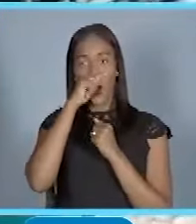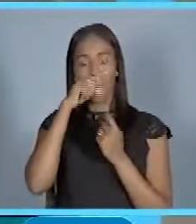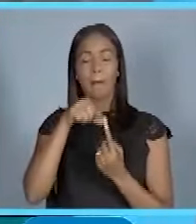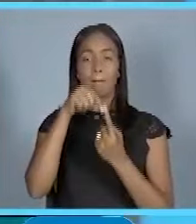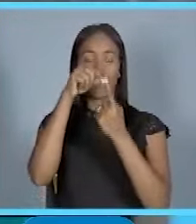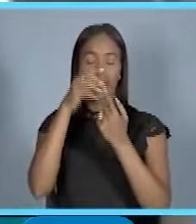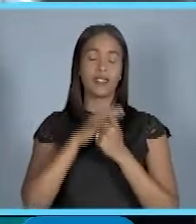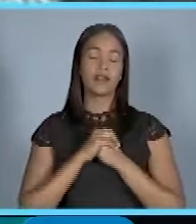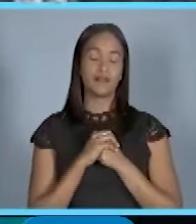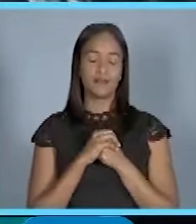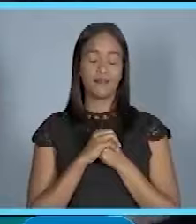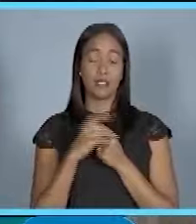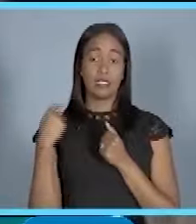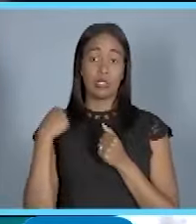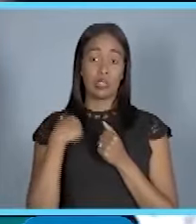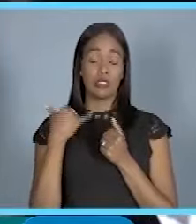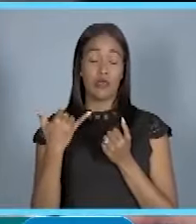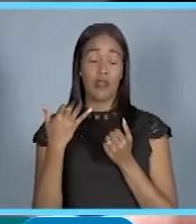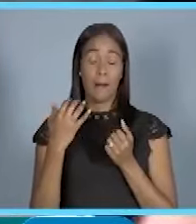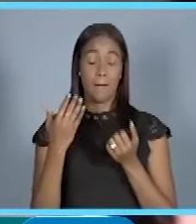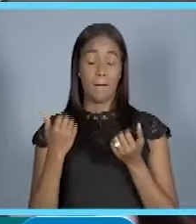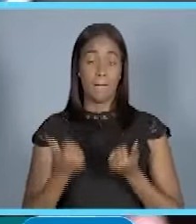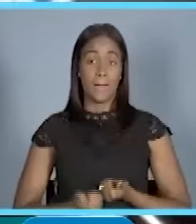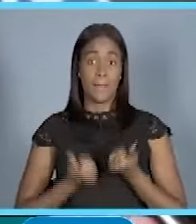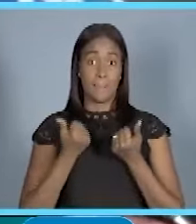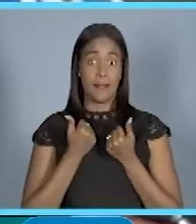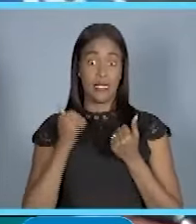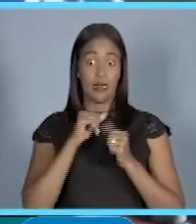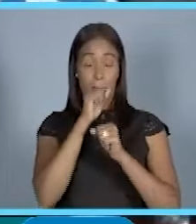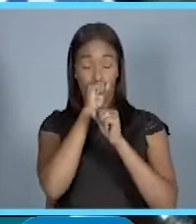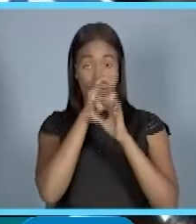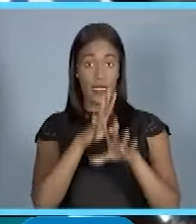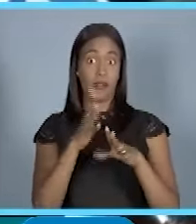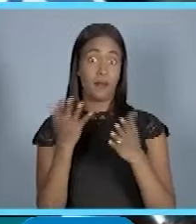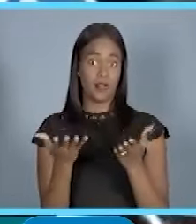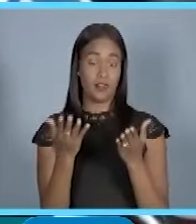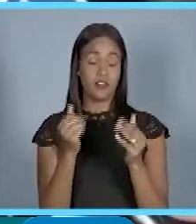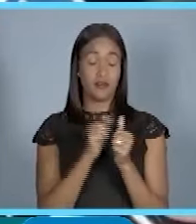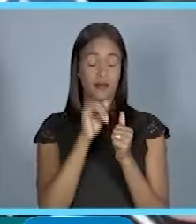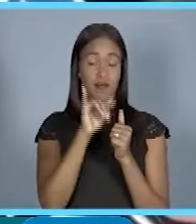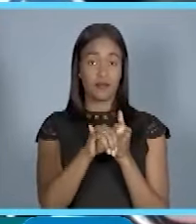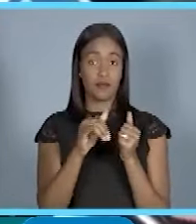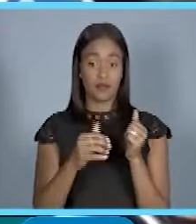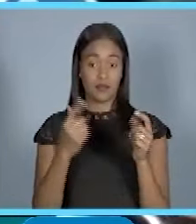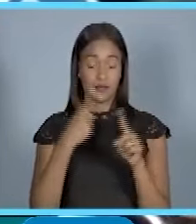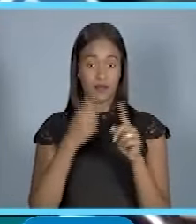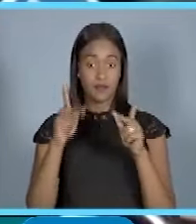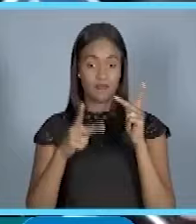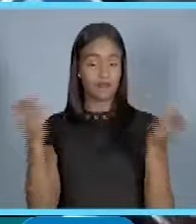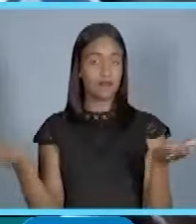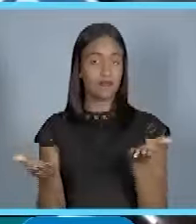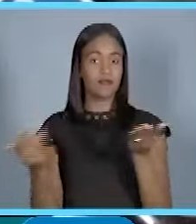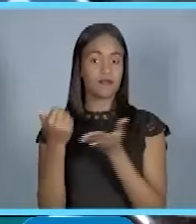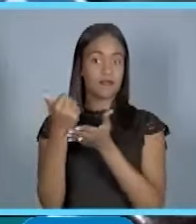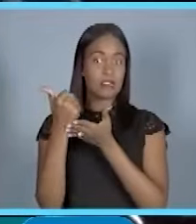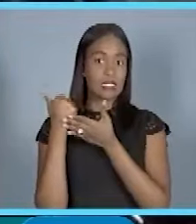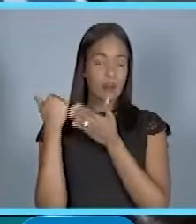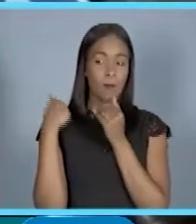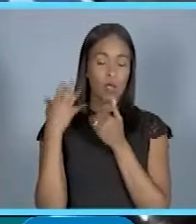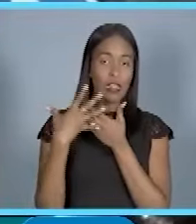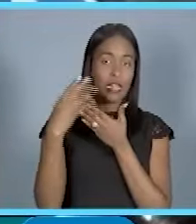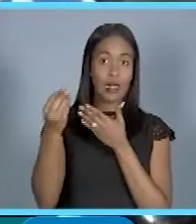especial. Estamos vivos de milagro. Le doy gracias a los vecinos y a la gente de aquí mismo cercana que me ayudaron a